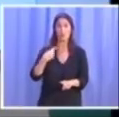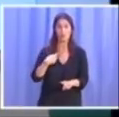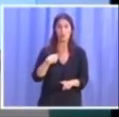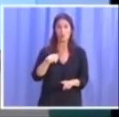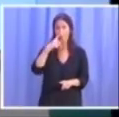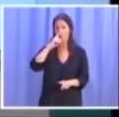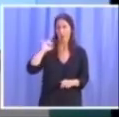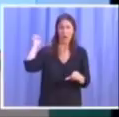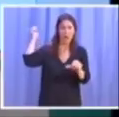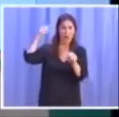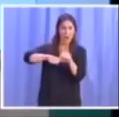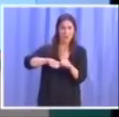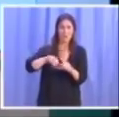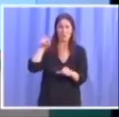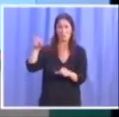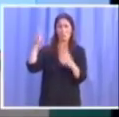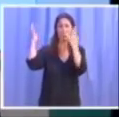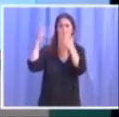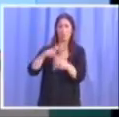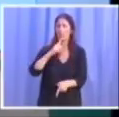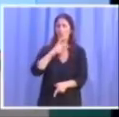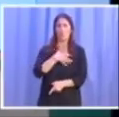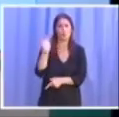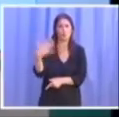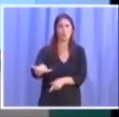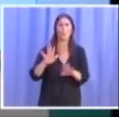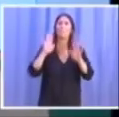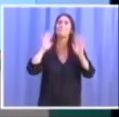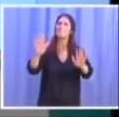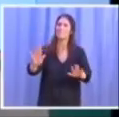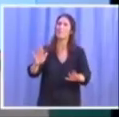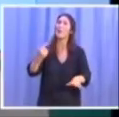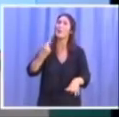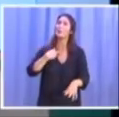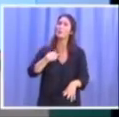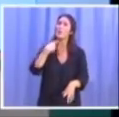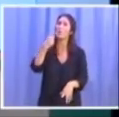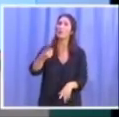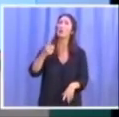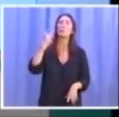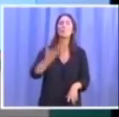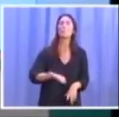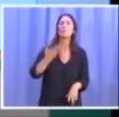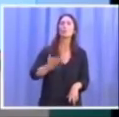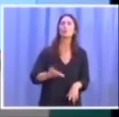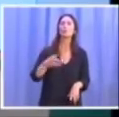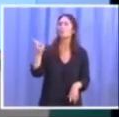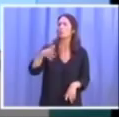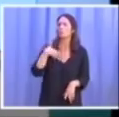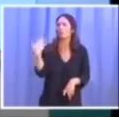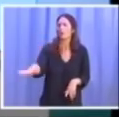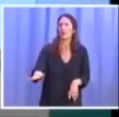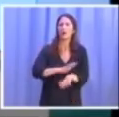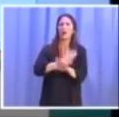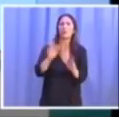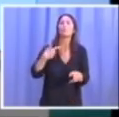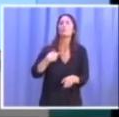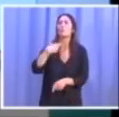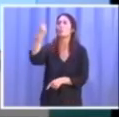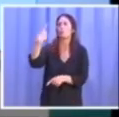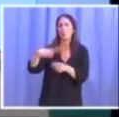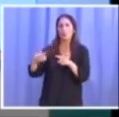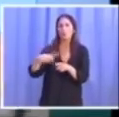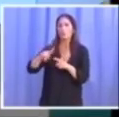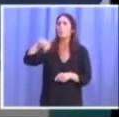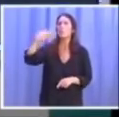los años que llevo, que ustedes lo cuentan como les dé la gana, pero le voy a decir una cosa que es muy importante. Pues como usted quiera. Pero yo le voy a decir una